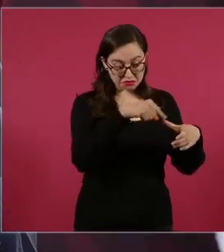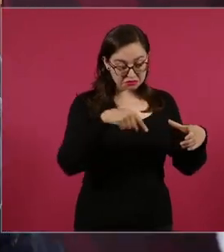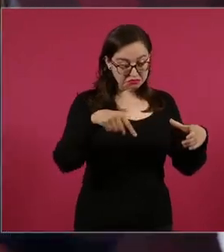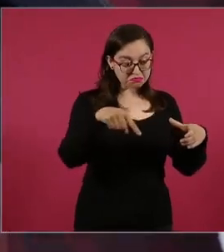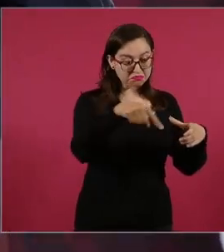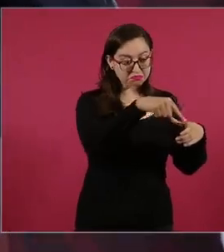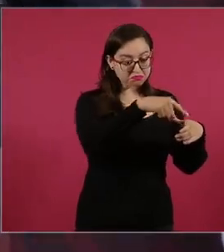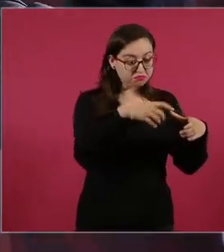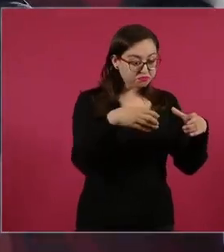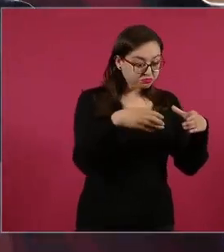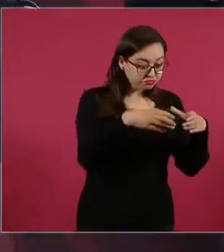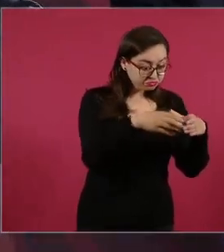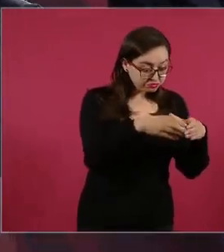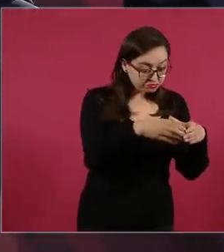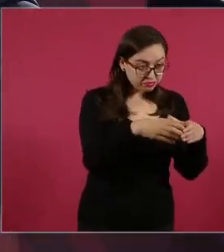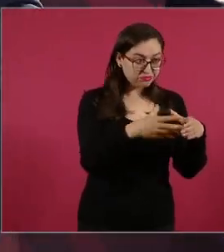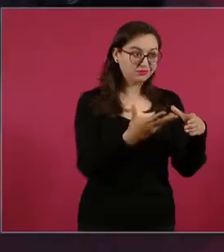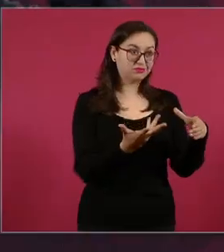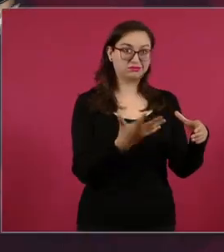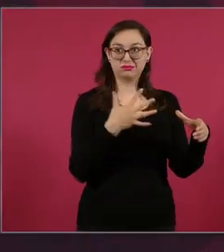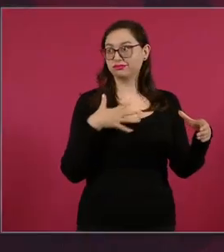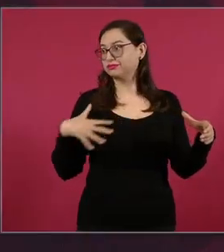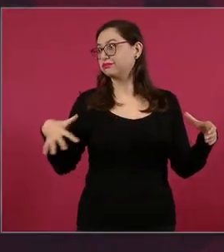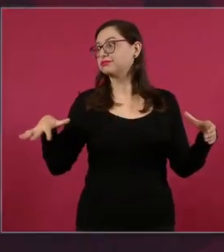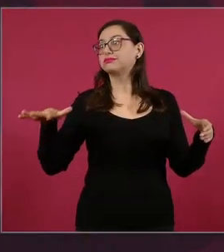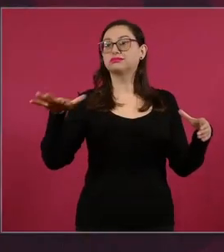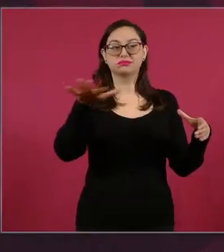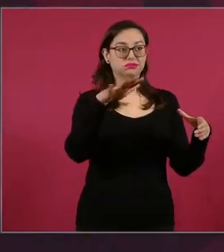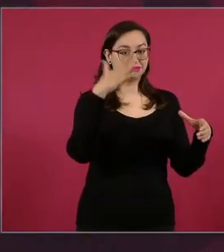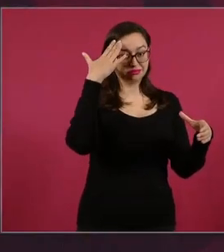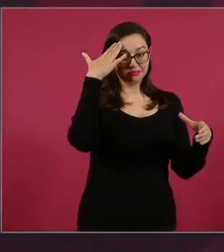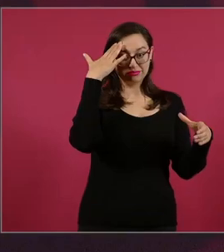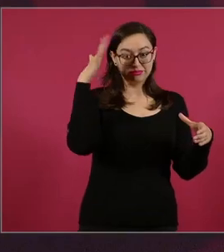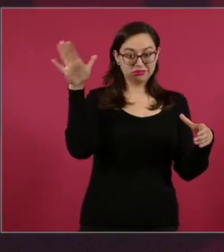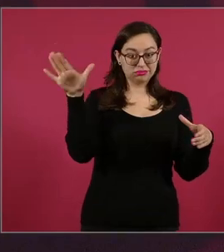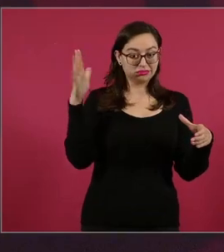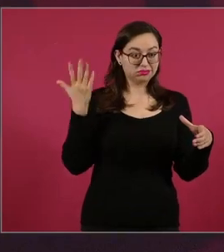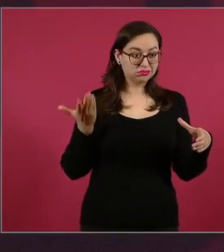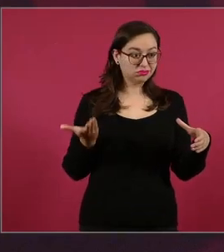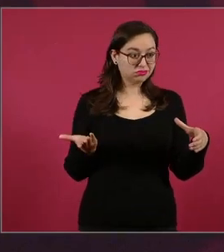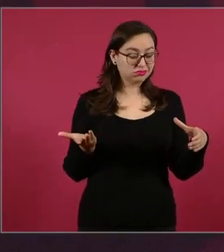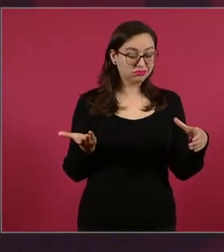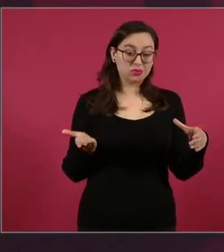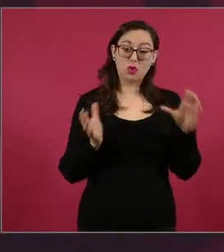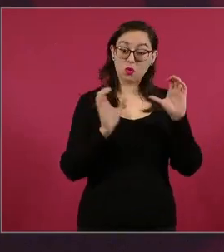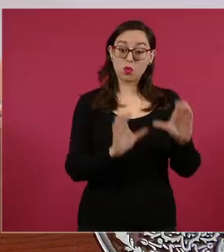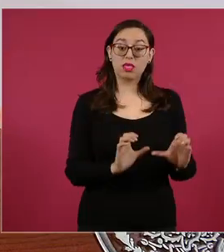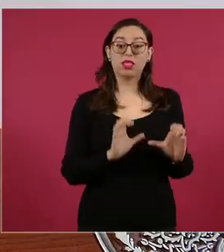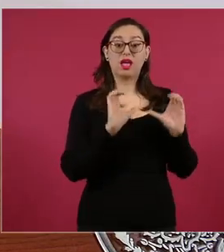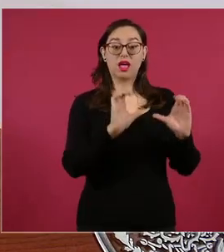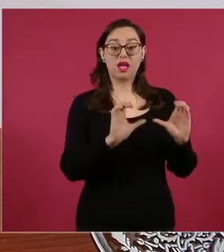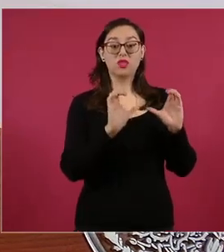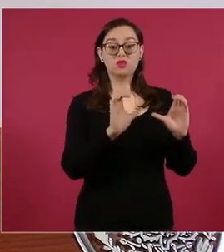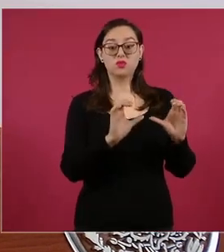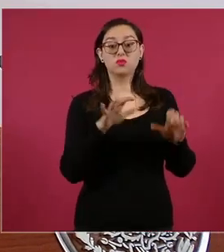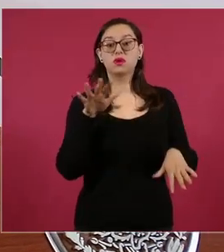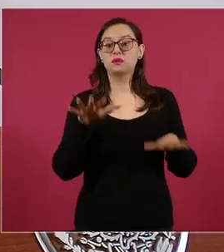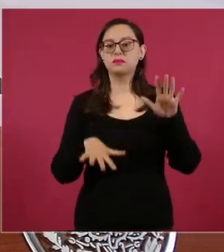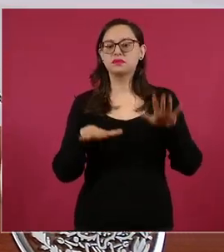porque no solo pasa en un sector, pasa también a